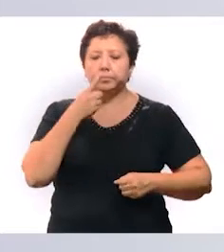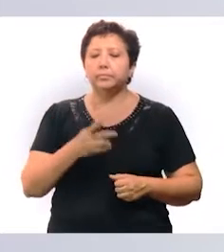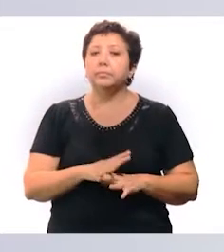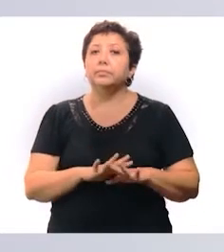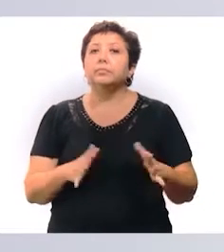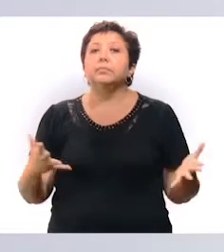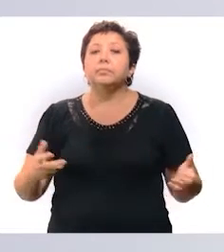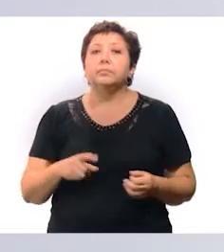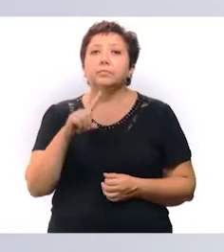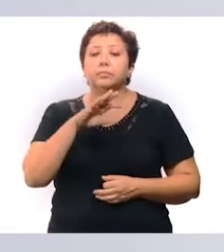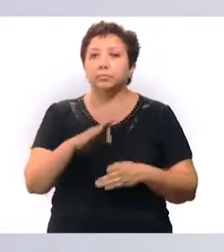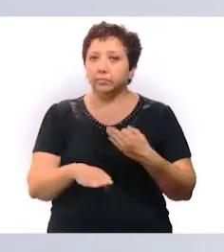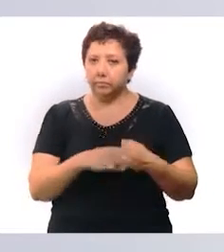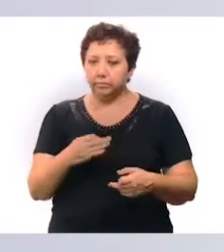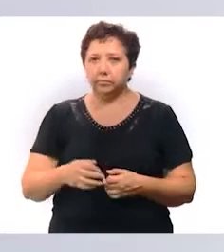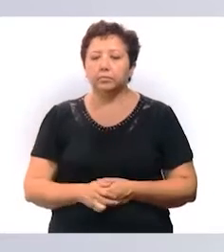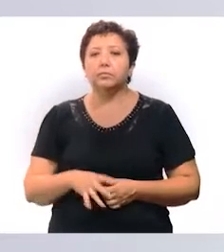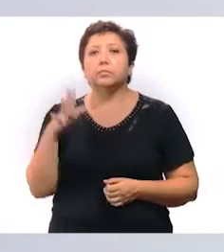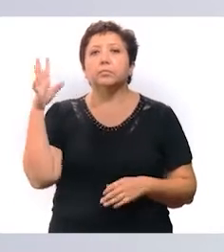Ya se aplicó el 100%.